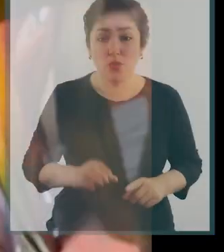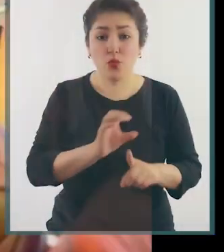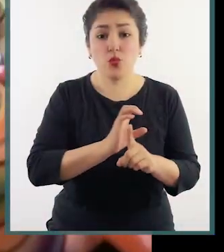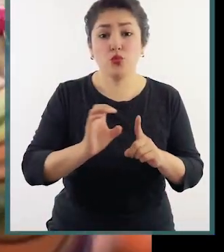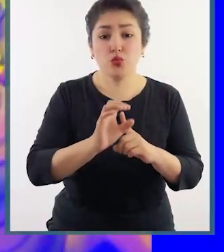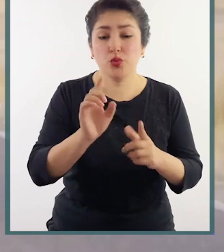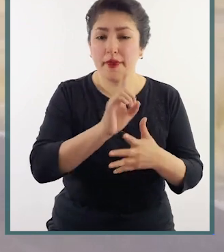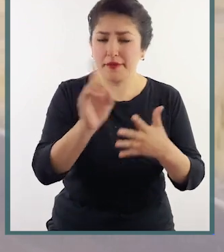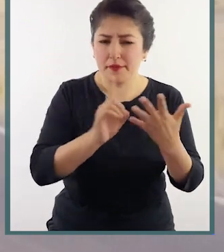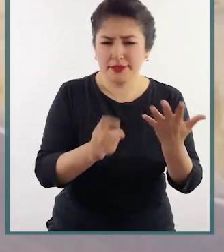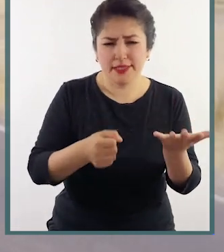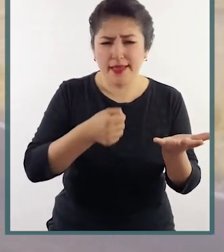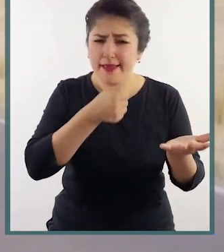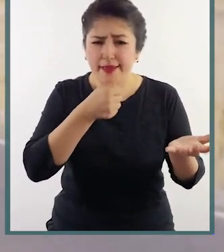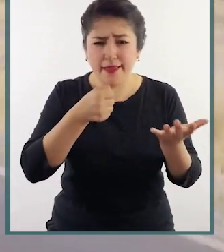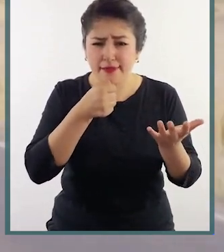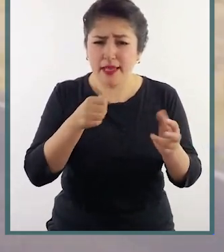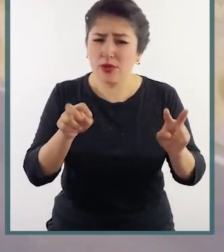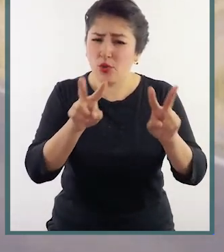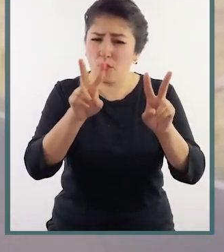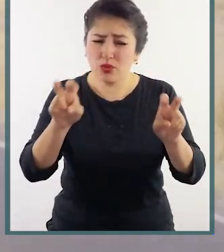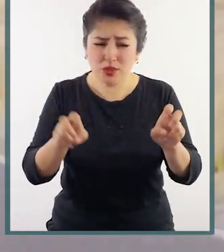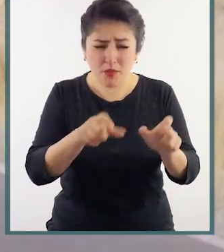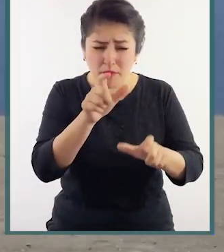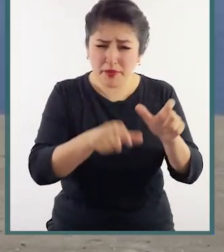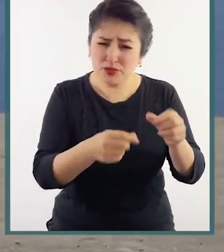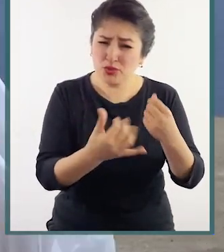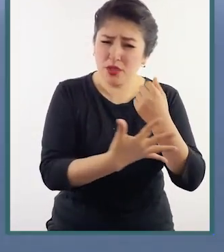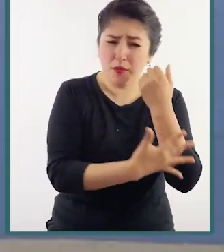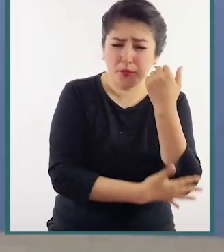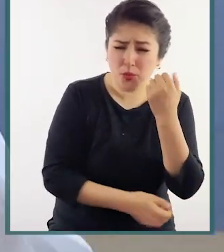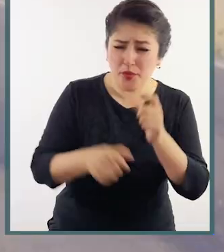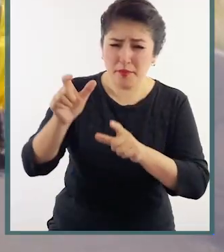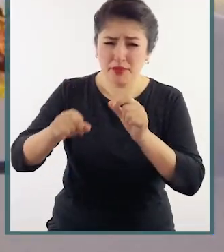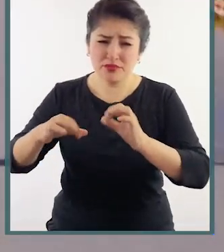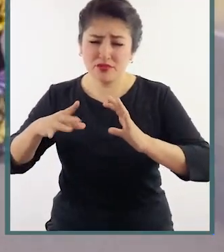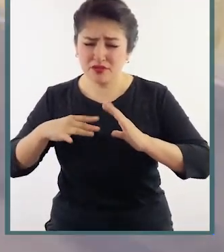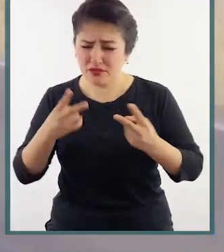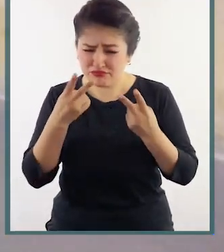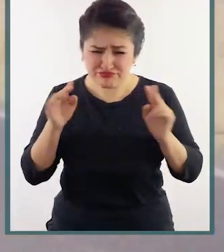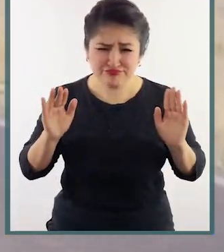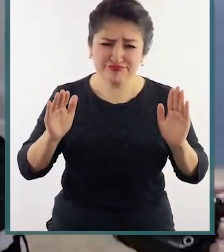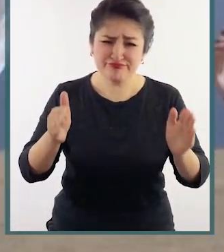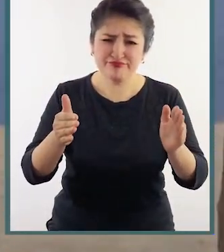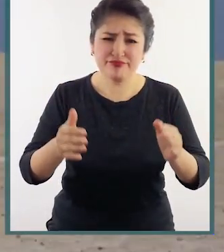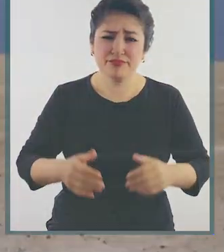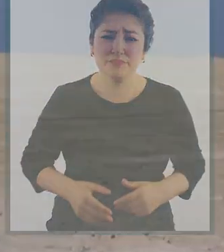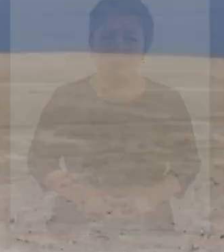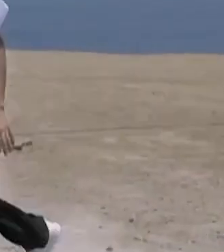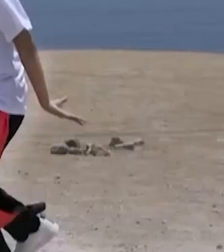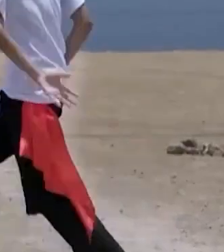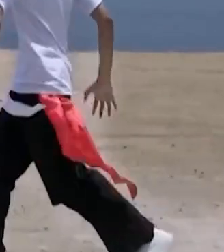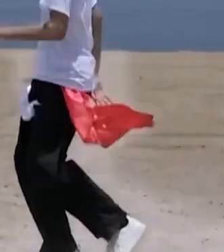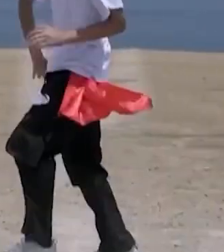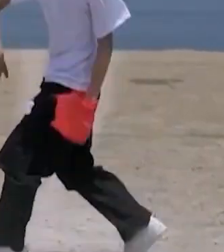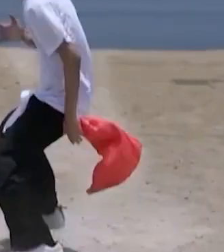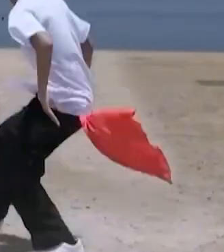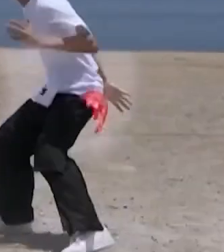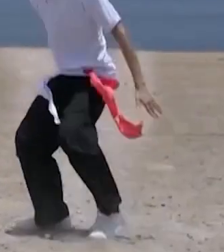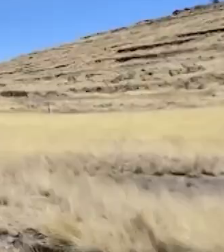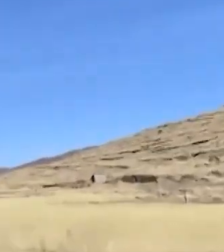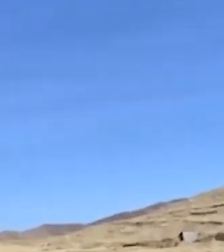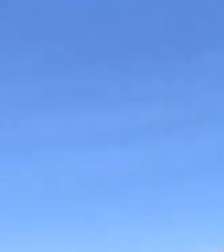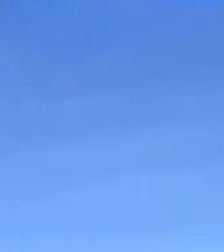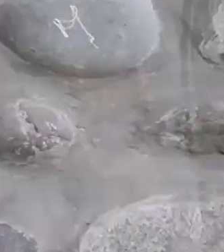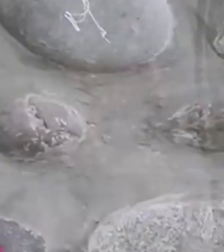Le canta a nuestra diversidad cultural y denota las desigualdades sociales de nuestro país. Te lo digo en español, en quechua, en inglés,